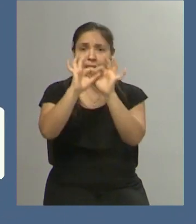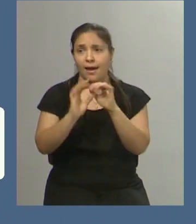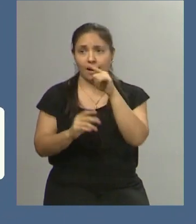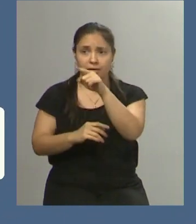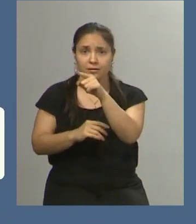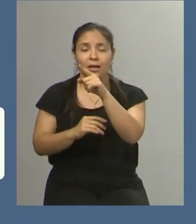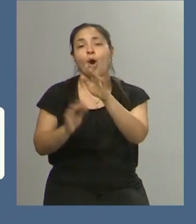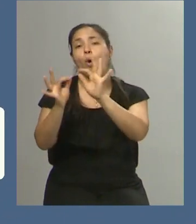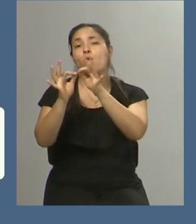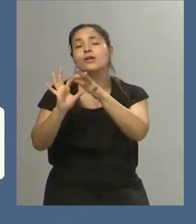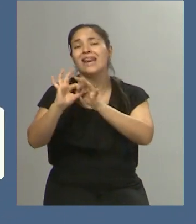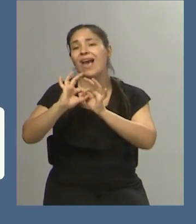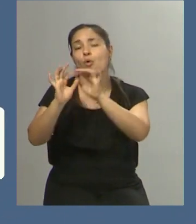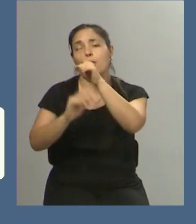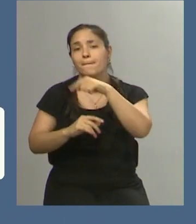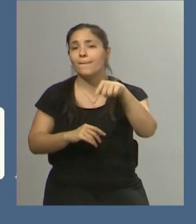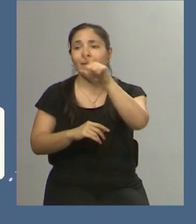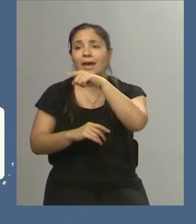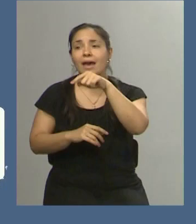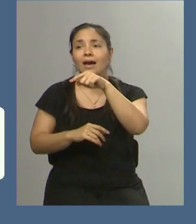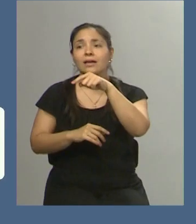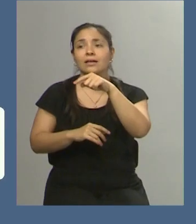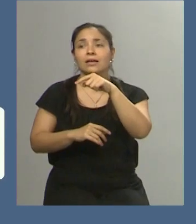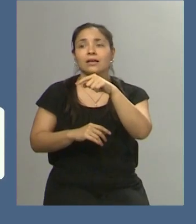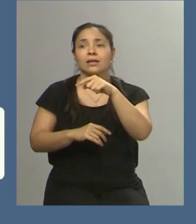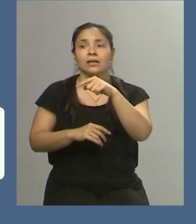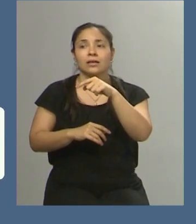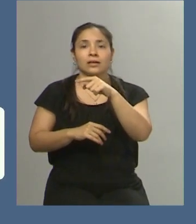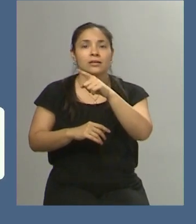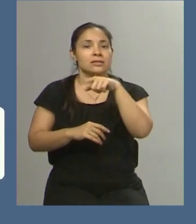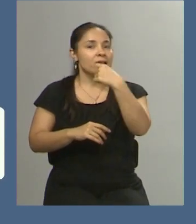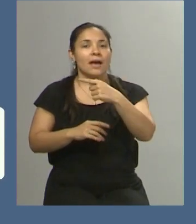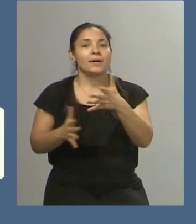siempre se encaró con la construcción del conjunto.